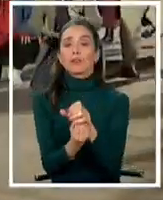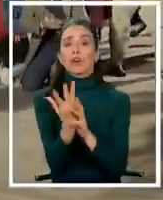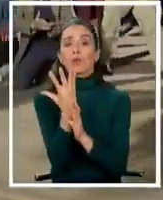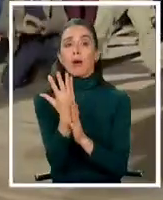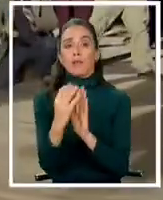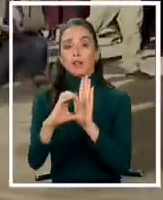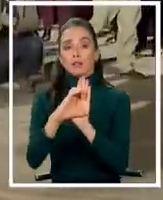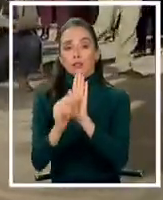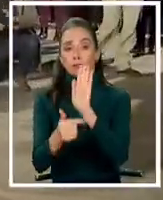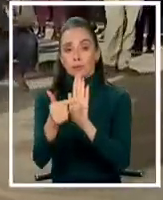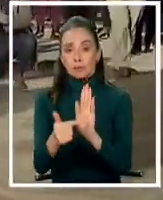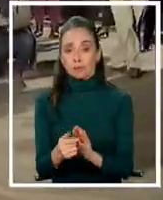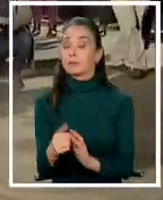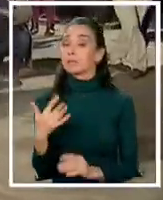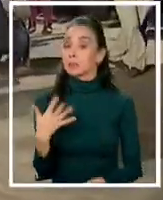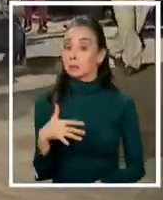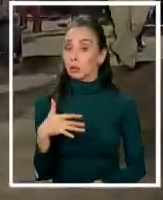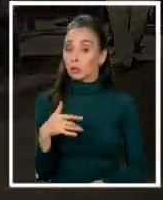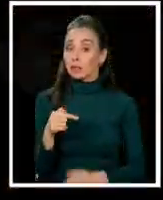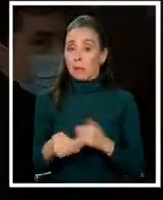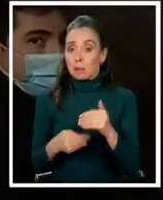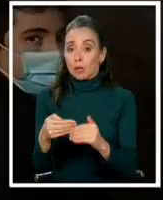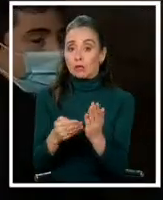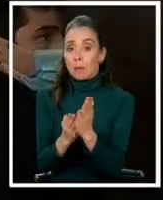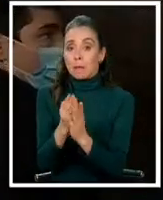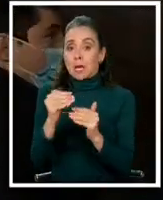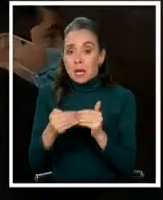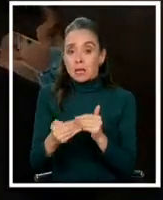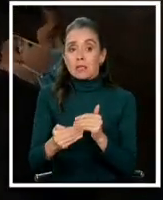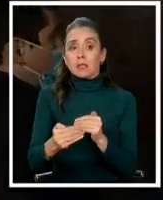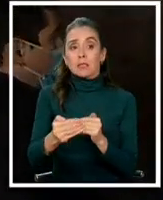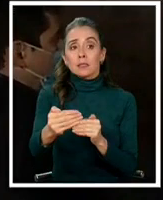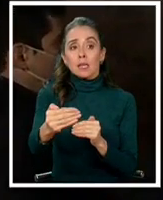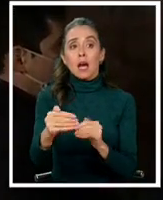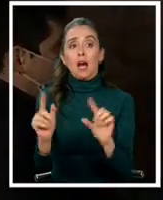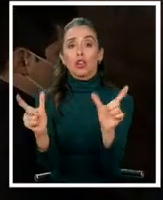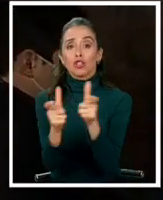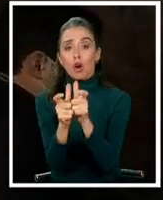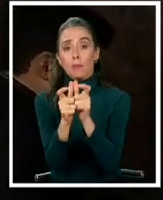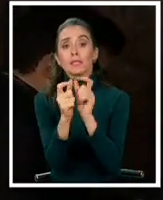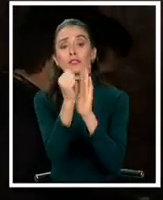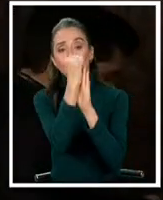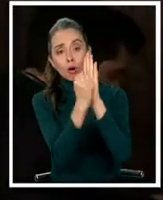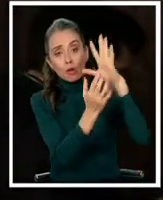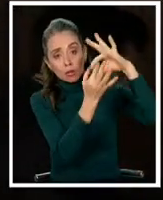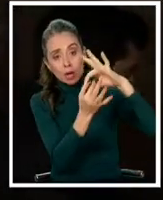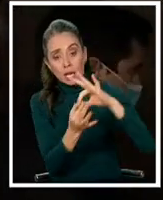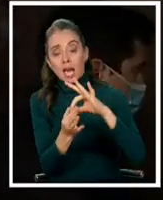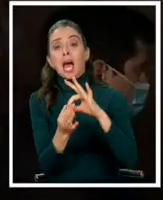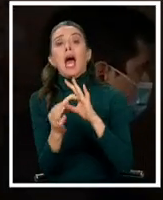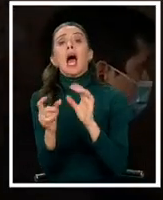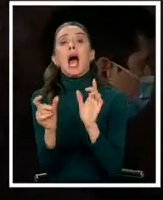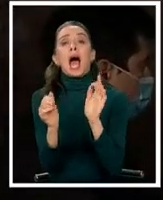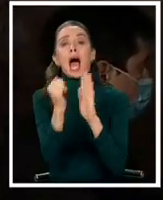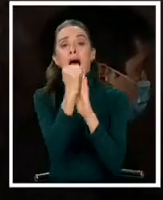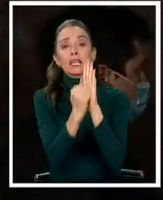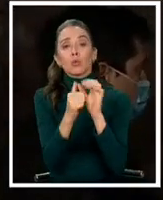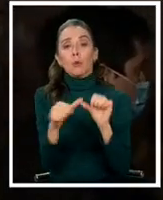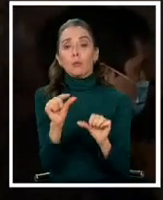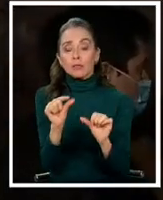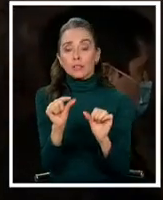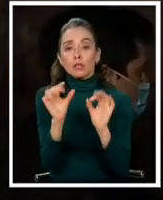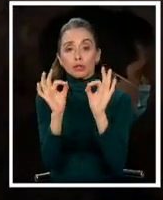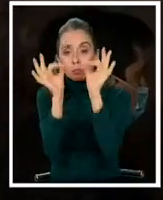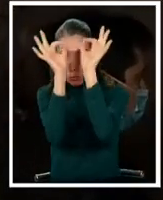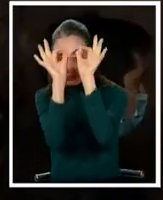nueva Carta Magna. Importante el proceso que se inicia ahora, que es que la Comisión de Armonización y Transitorias podamos arreglar desde el punto de vista de